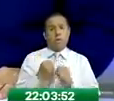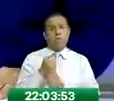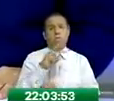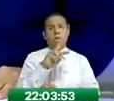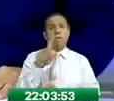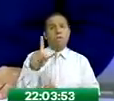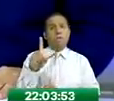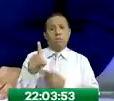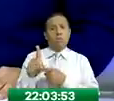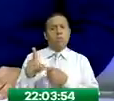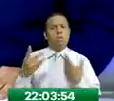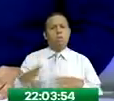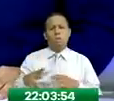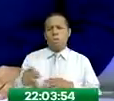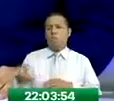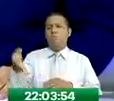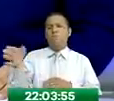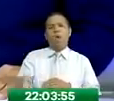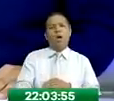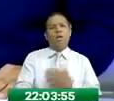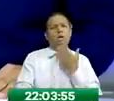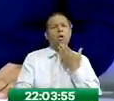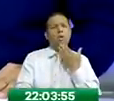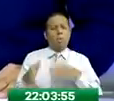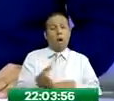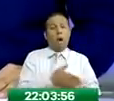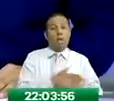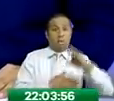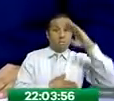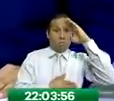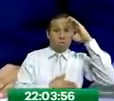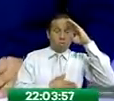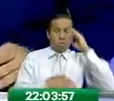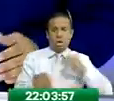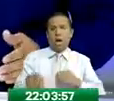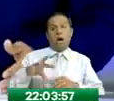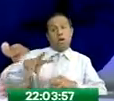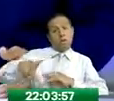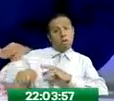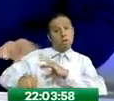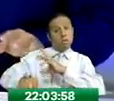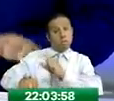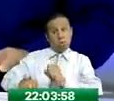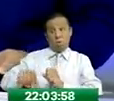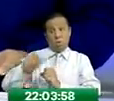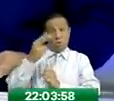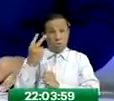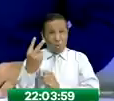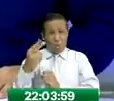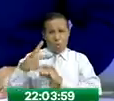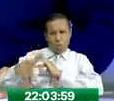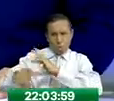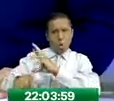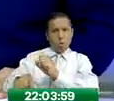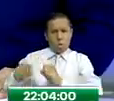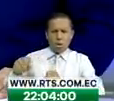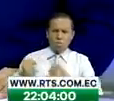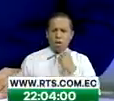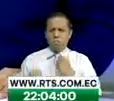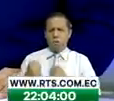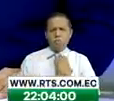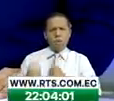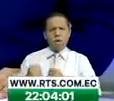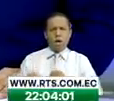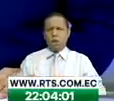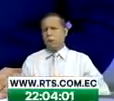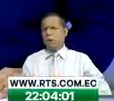policial en el cantón Durán de la provincia del Guayas. Los uniformados aseguran que el ahora occiso junto a otras dos personas habrían participado